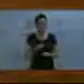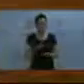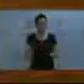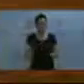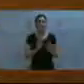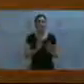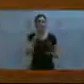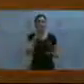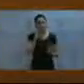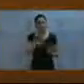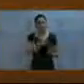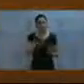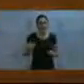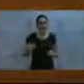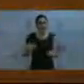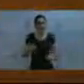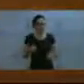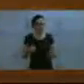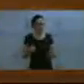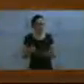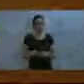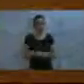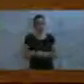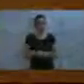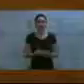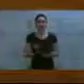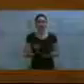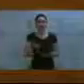aquí pidiendo esta información no es